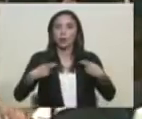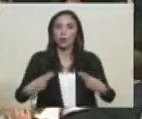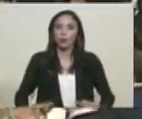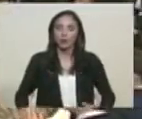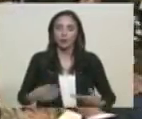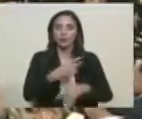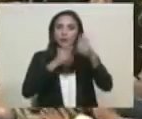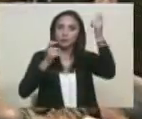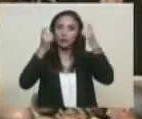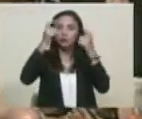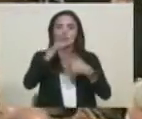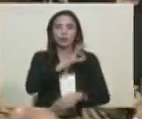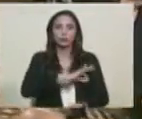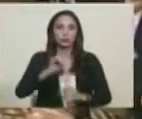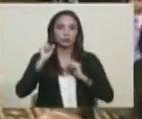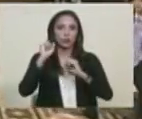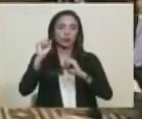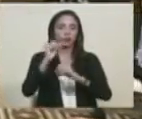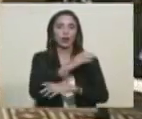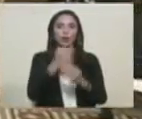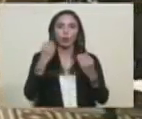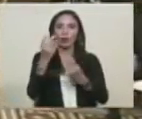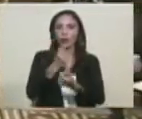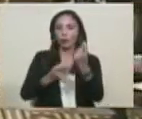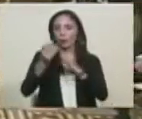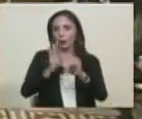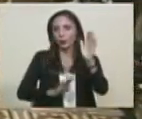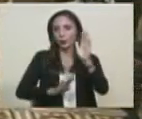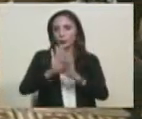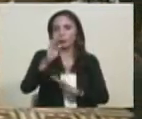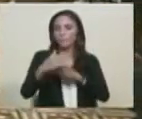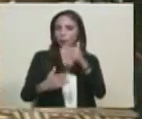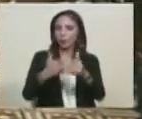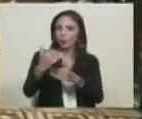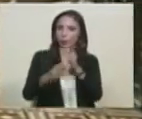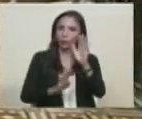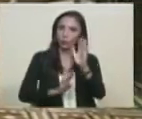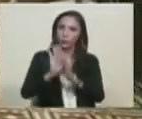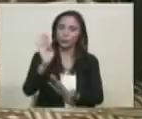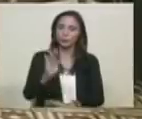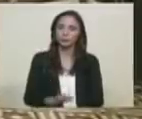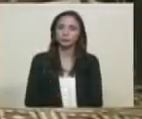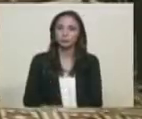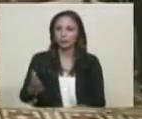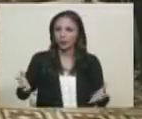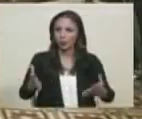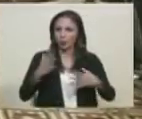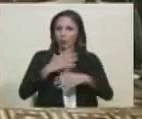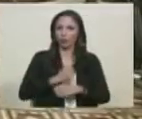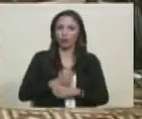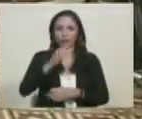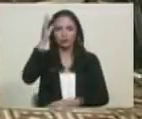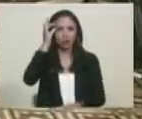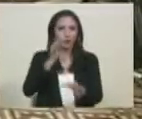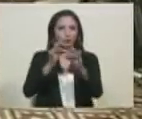socialista y chavista que en el campo de la economía estamos llevando adelante. Tengamos confianza, tengamos